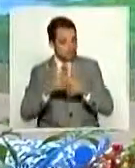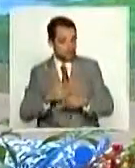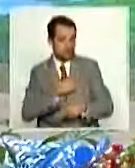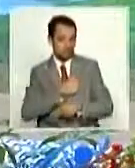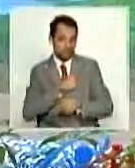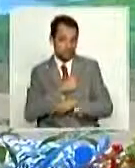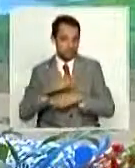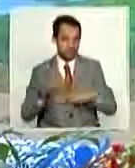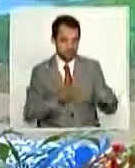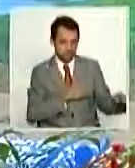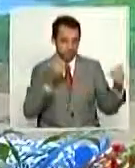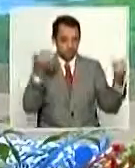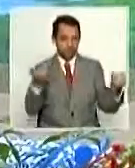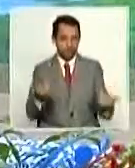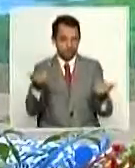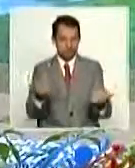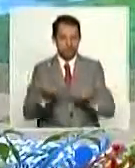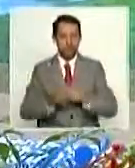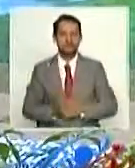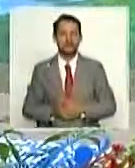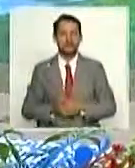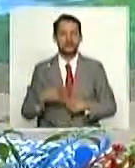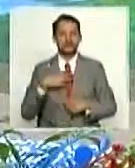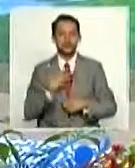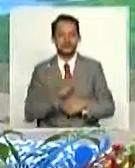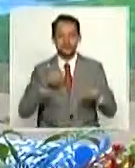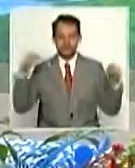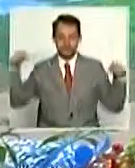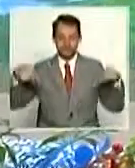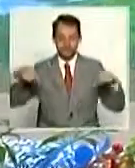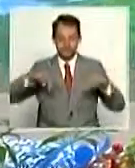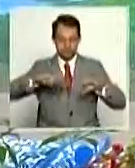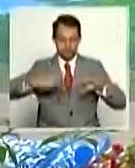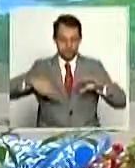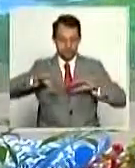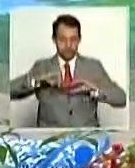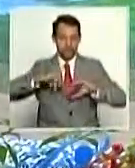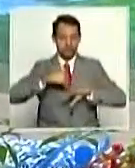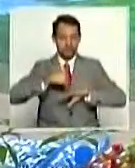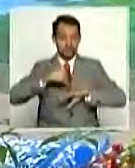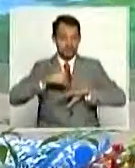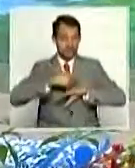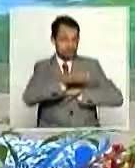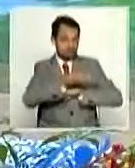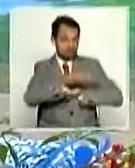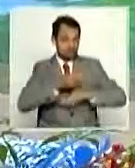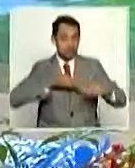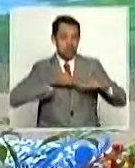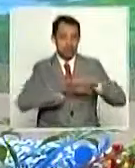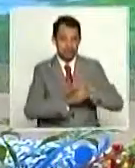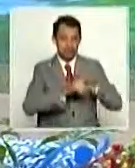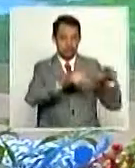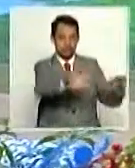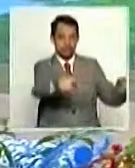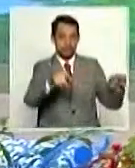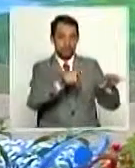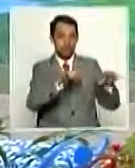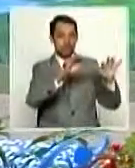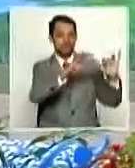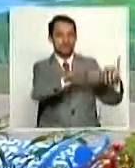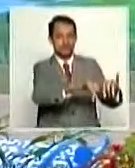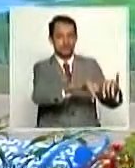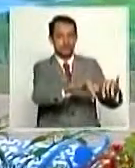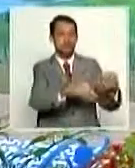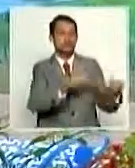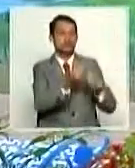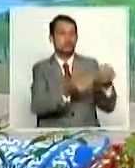favor. Hoy estaremos desde nuestro parque médico compartiendo con ustedes en uno de los